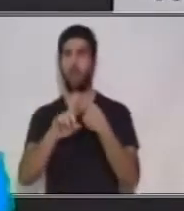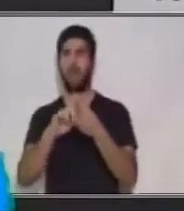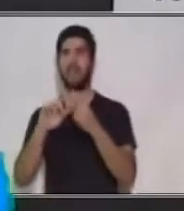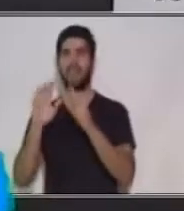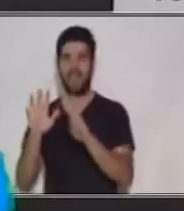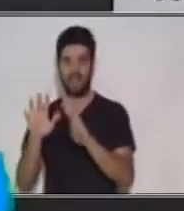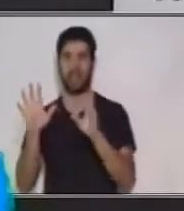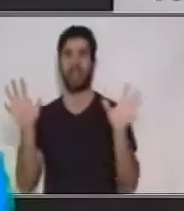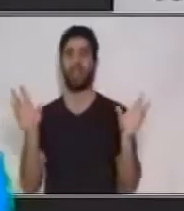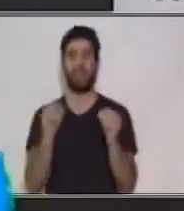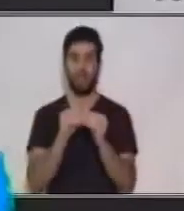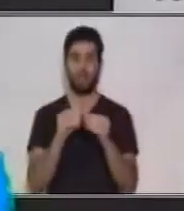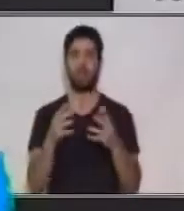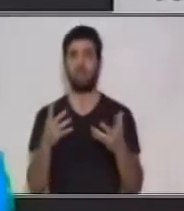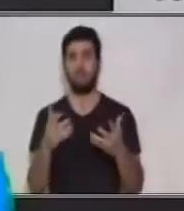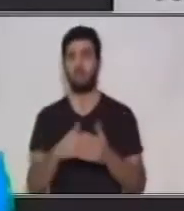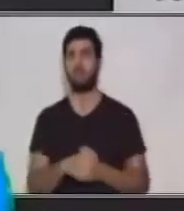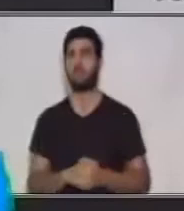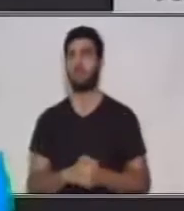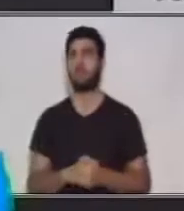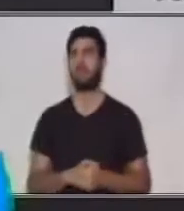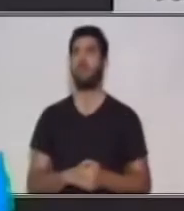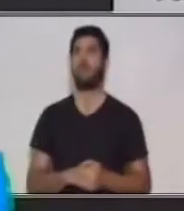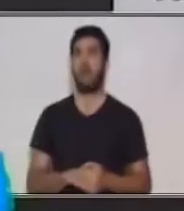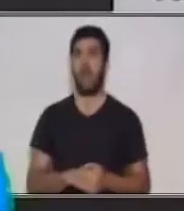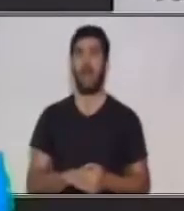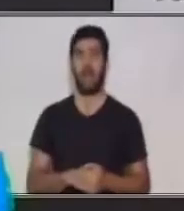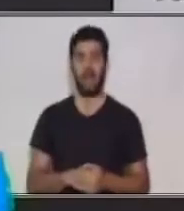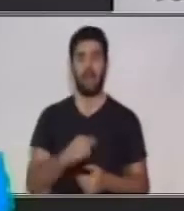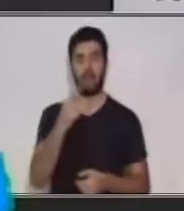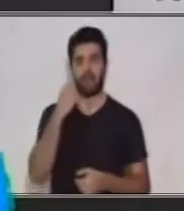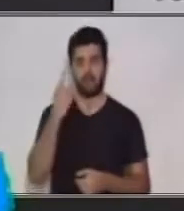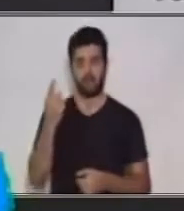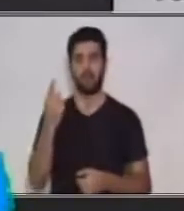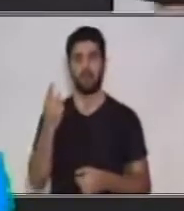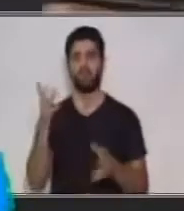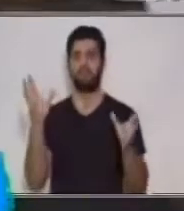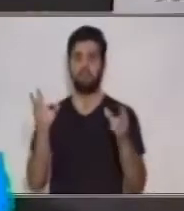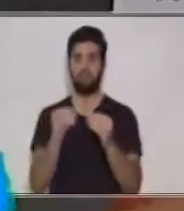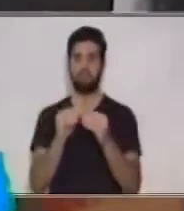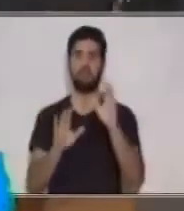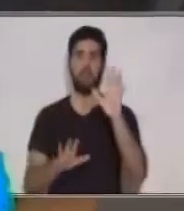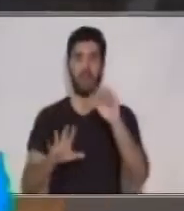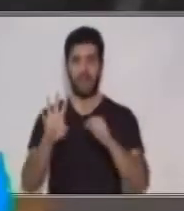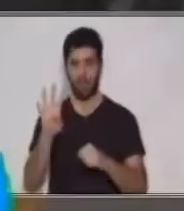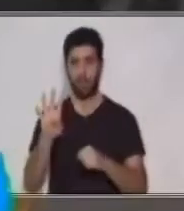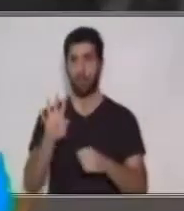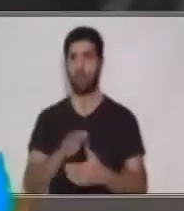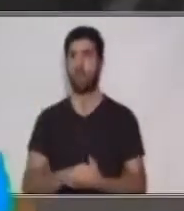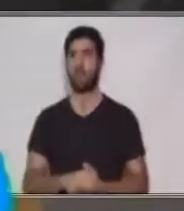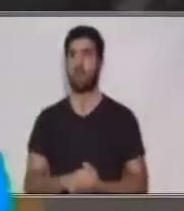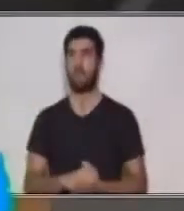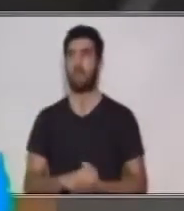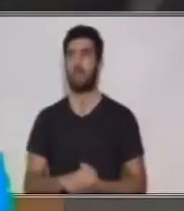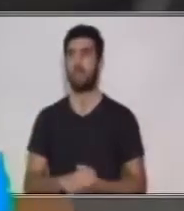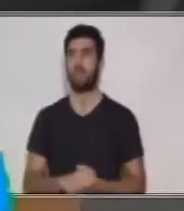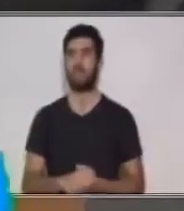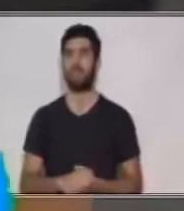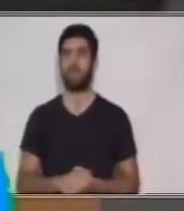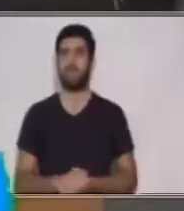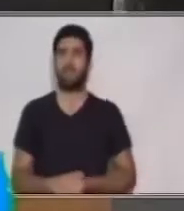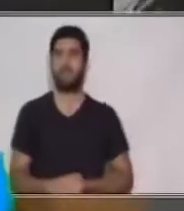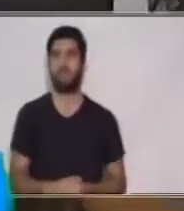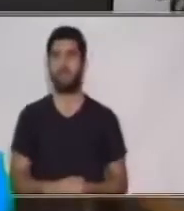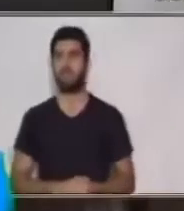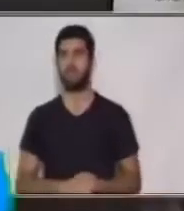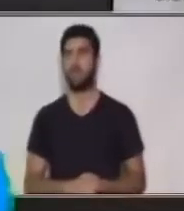acuerdo? Más 7 son 14. Eso quiere decir que el perímetro de nuestra figura